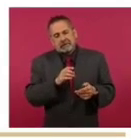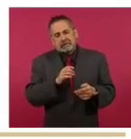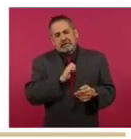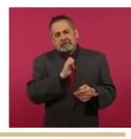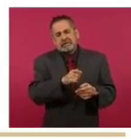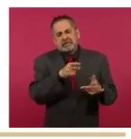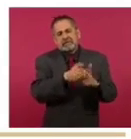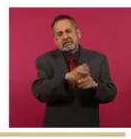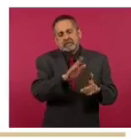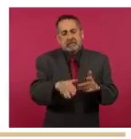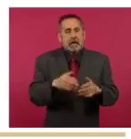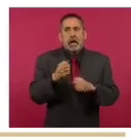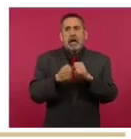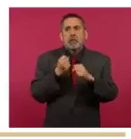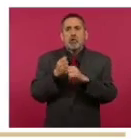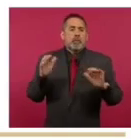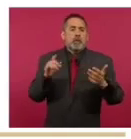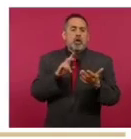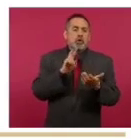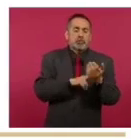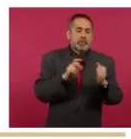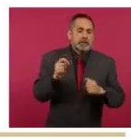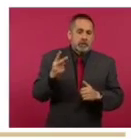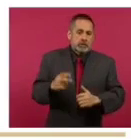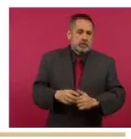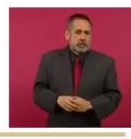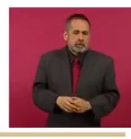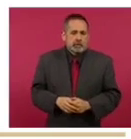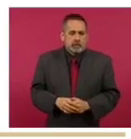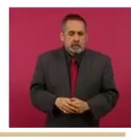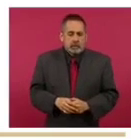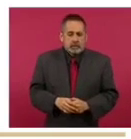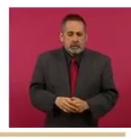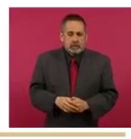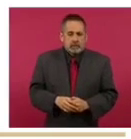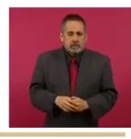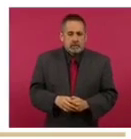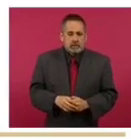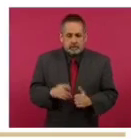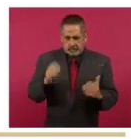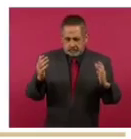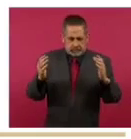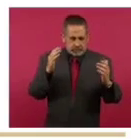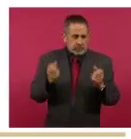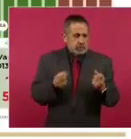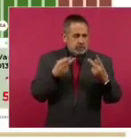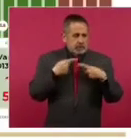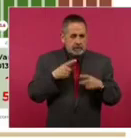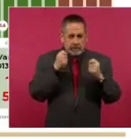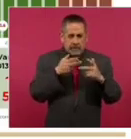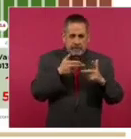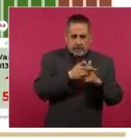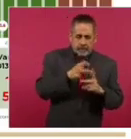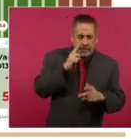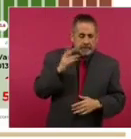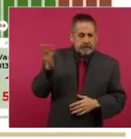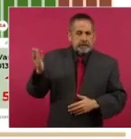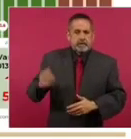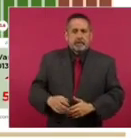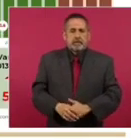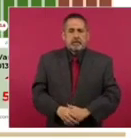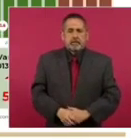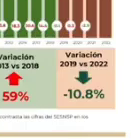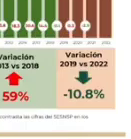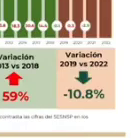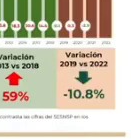al 2022. Aquí también en la comparativa de homicidios hay que